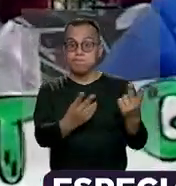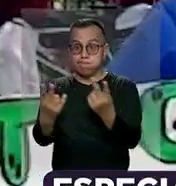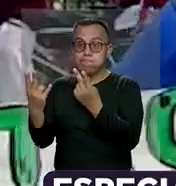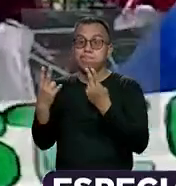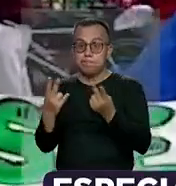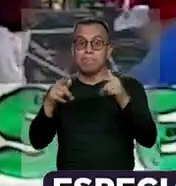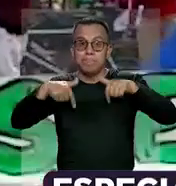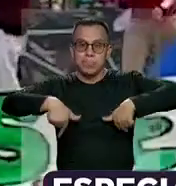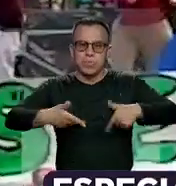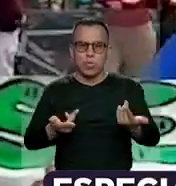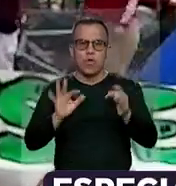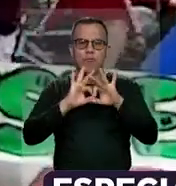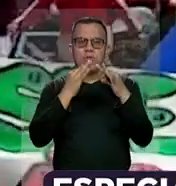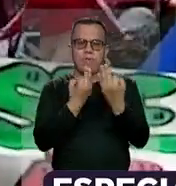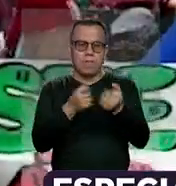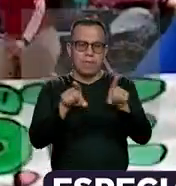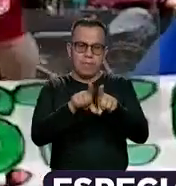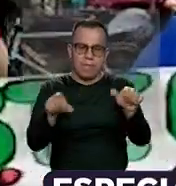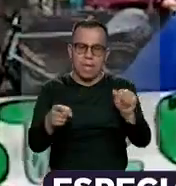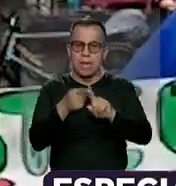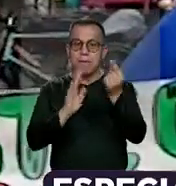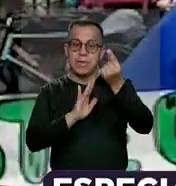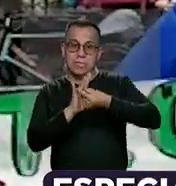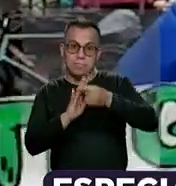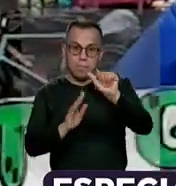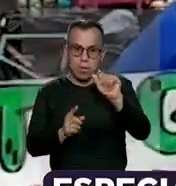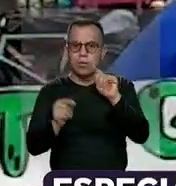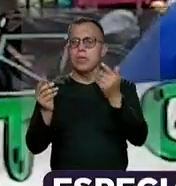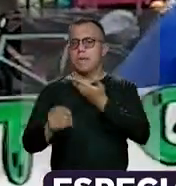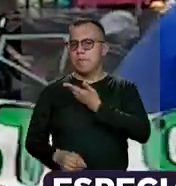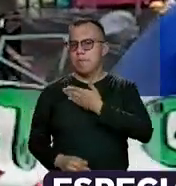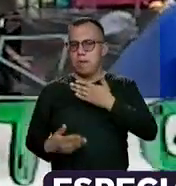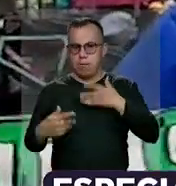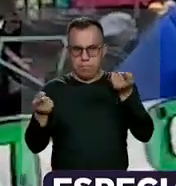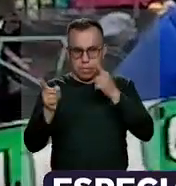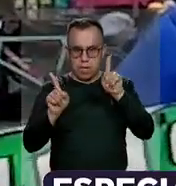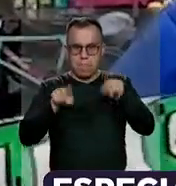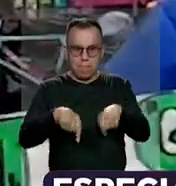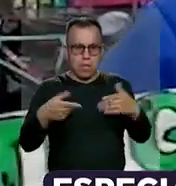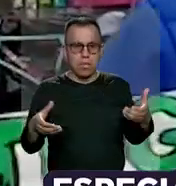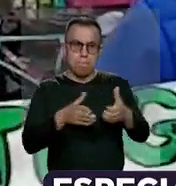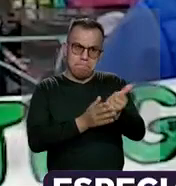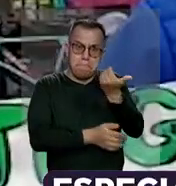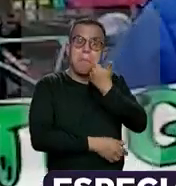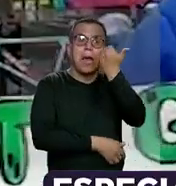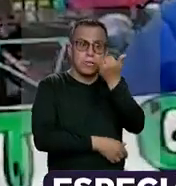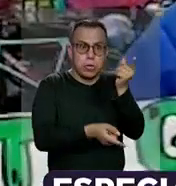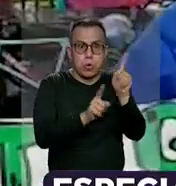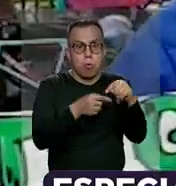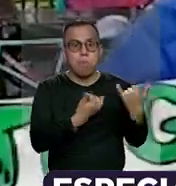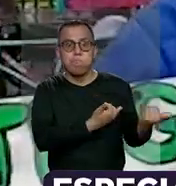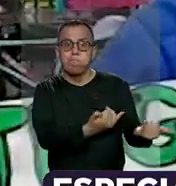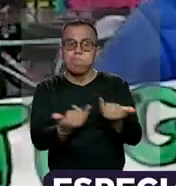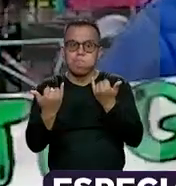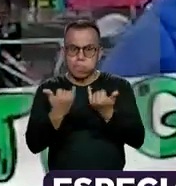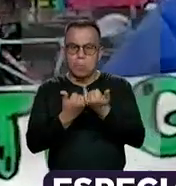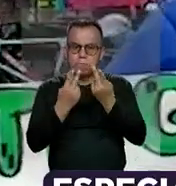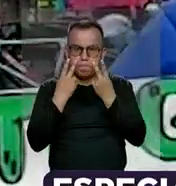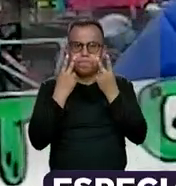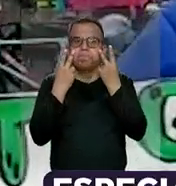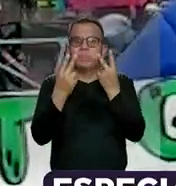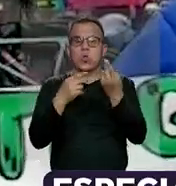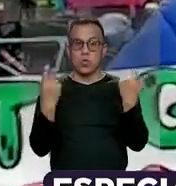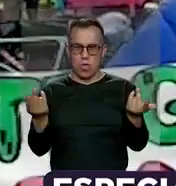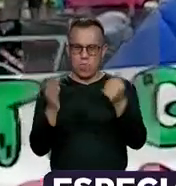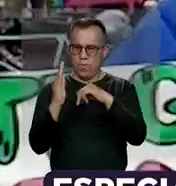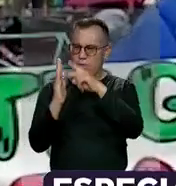Yo me uní ahorita con mi familia, mi hermana, mi esposa y mi mamá, que también es una señora de edad y que también ha comprendido que esa